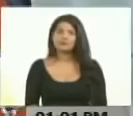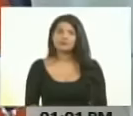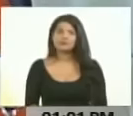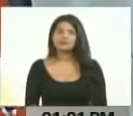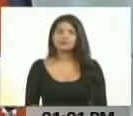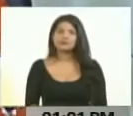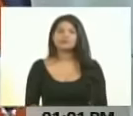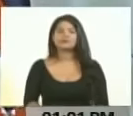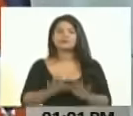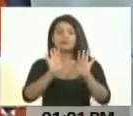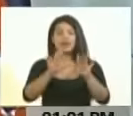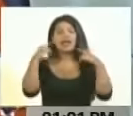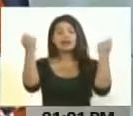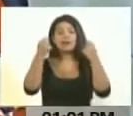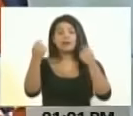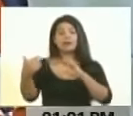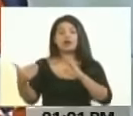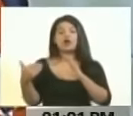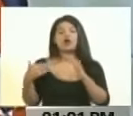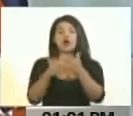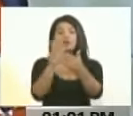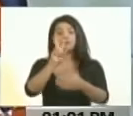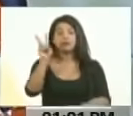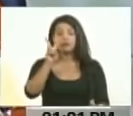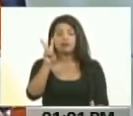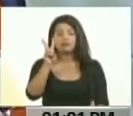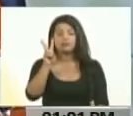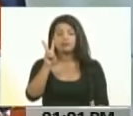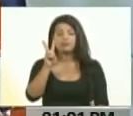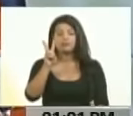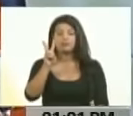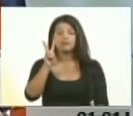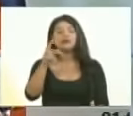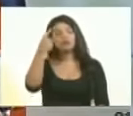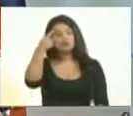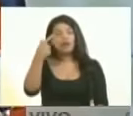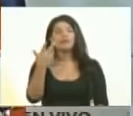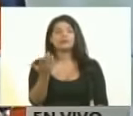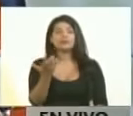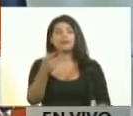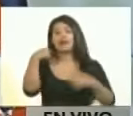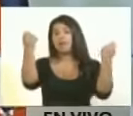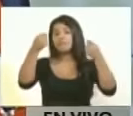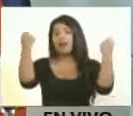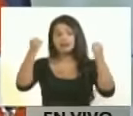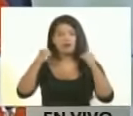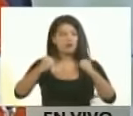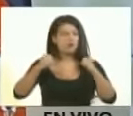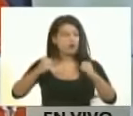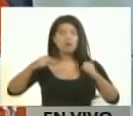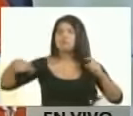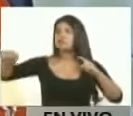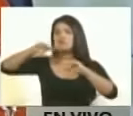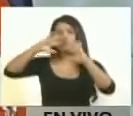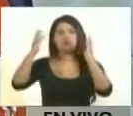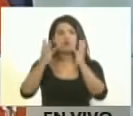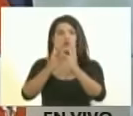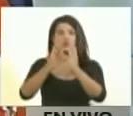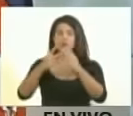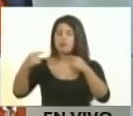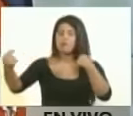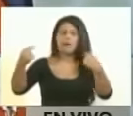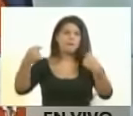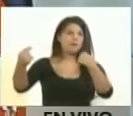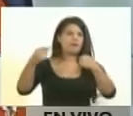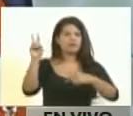Fíjese, la campaña contra Venezuela, que es una campaña brutal en el mundo, las cosas que uno tiene que leer